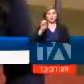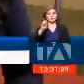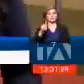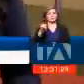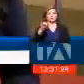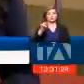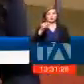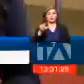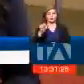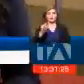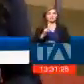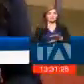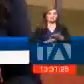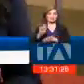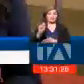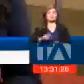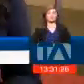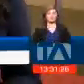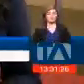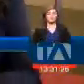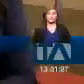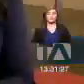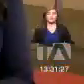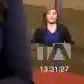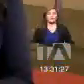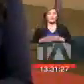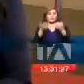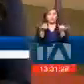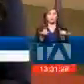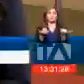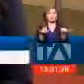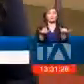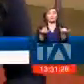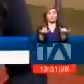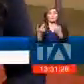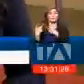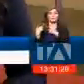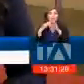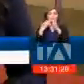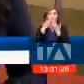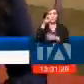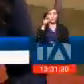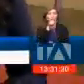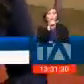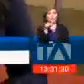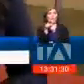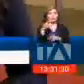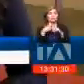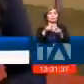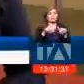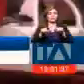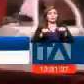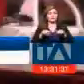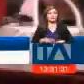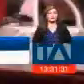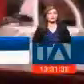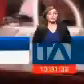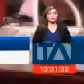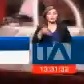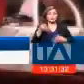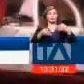que ya fue calificado por el Consejo de la Administración Legislativa y que ahora pasa a manos de la Comisión de Fiscalización para que inicie el trámite.